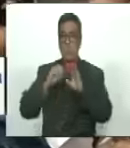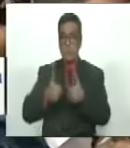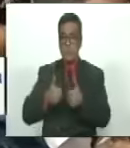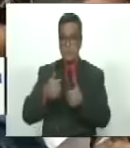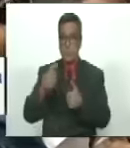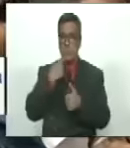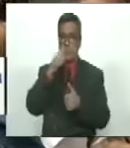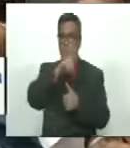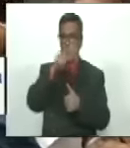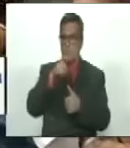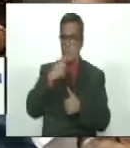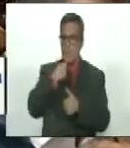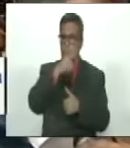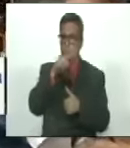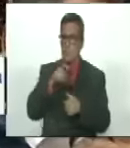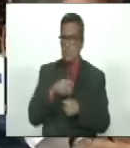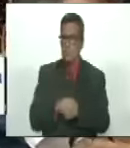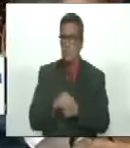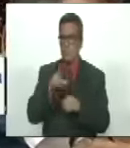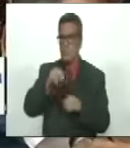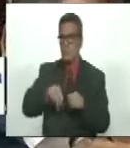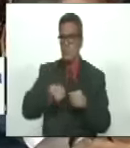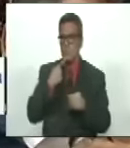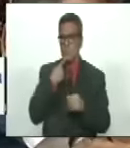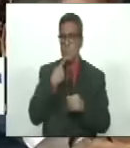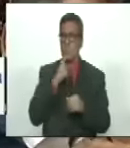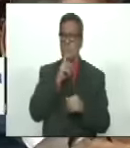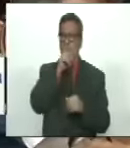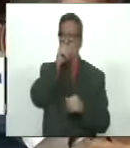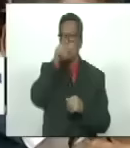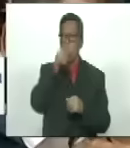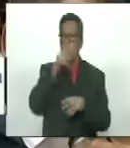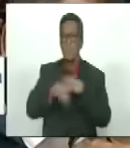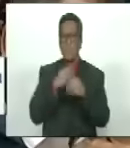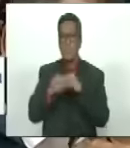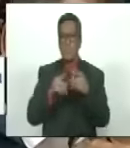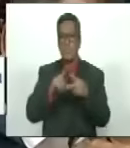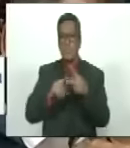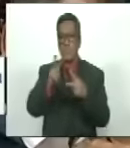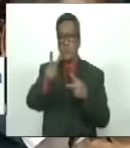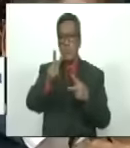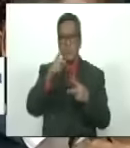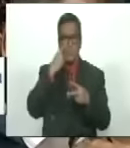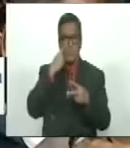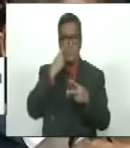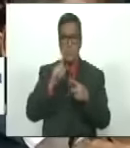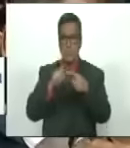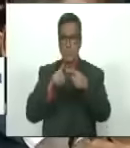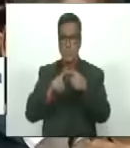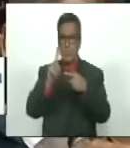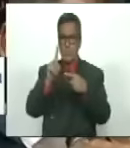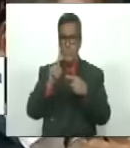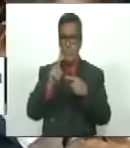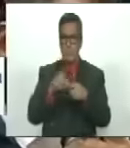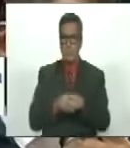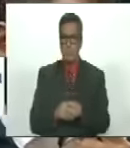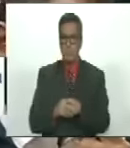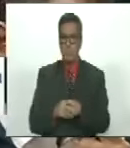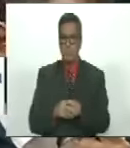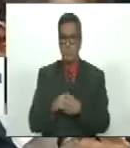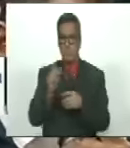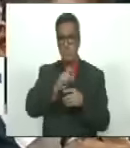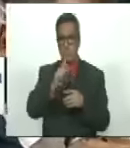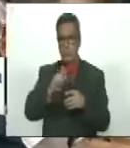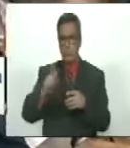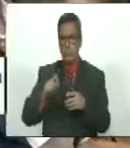de esta consulta, yo no podía quedarme callada sin hacer dos observaciones. Una es meramente